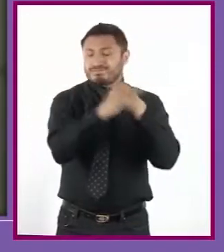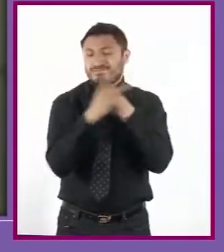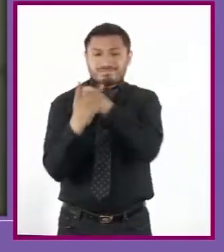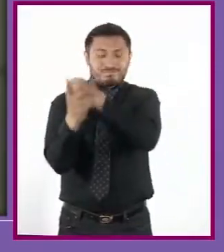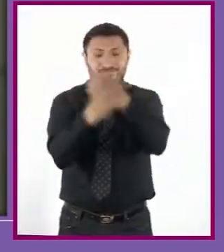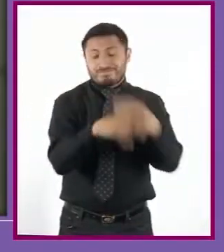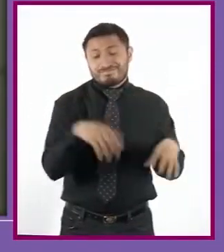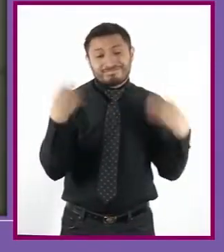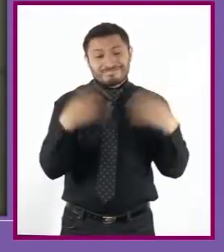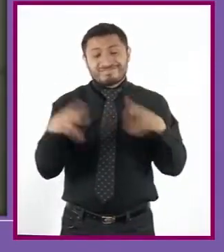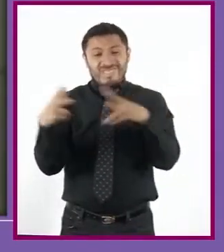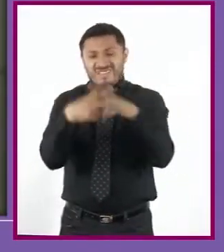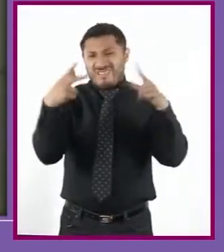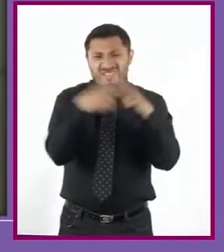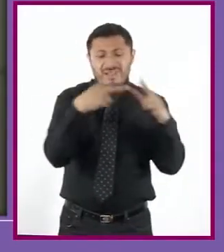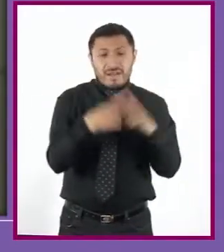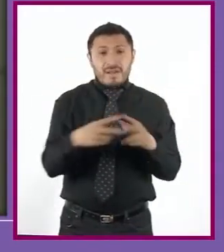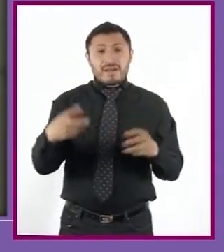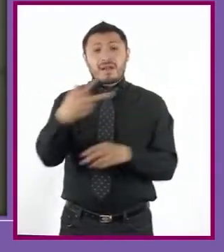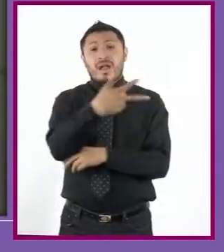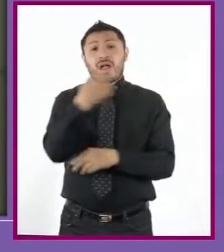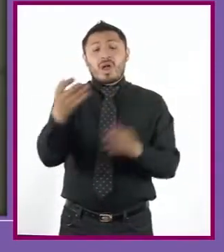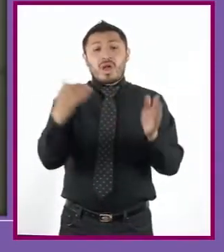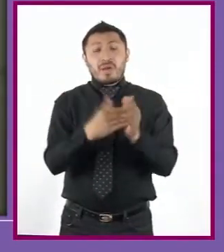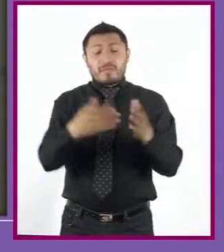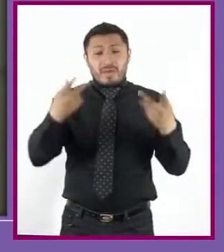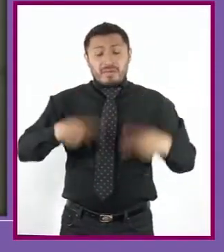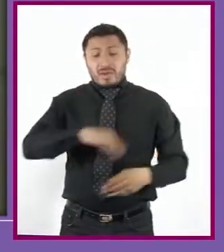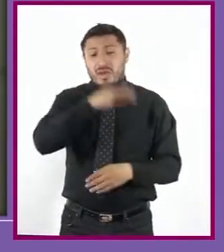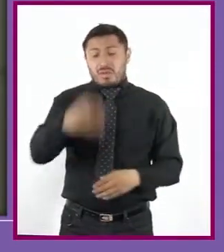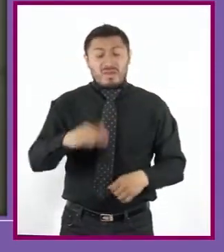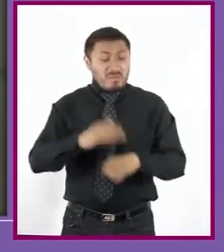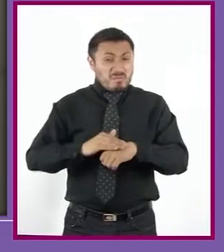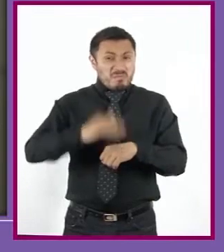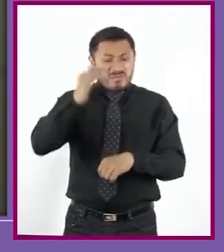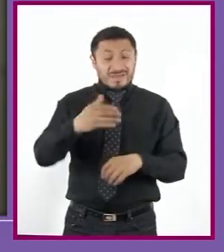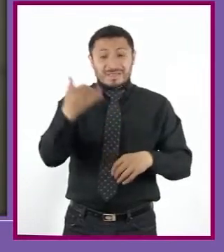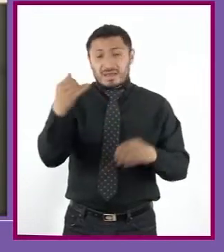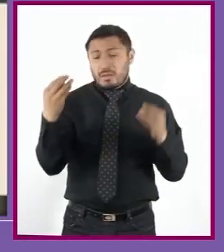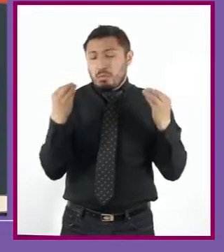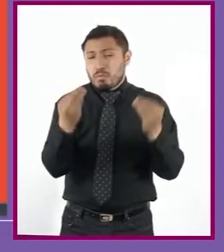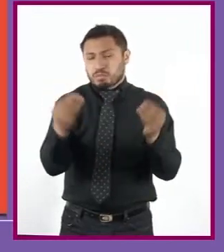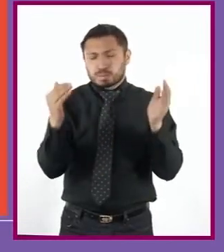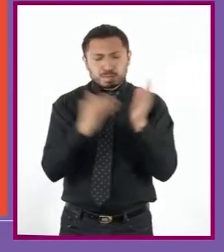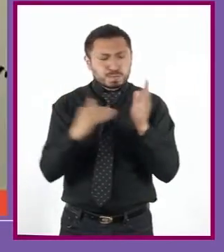El resultado, más de 800,000 muertos y miles de refugiados.